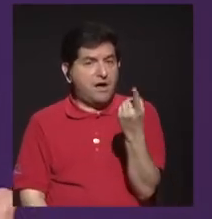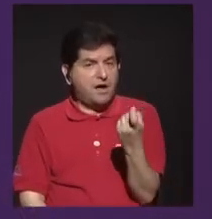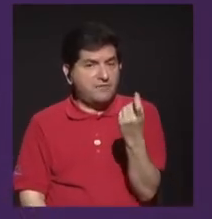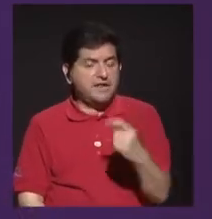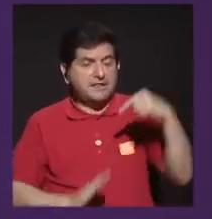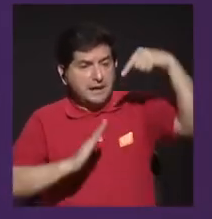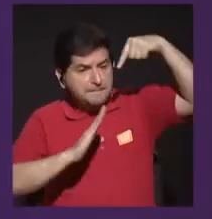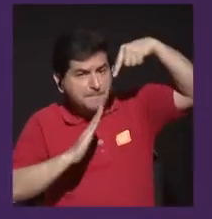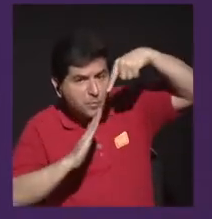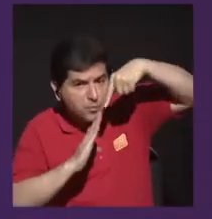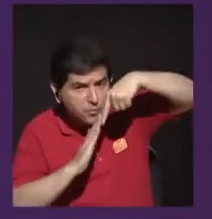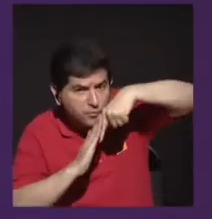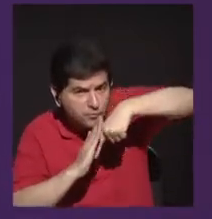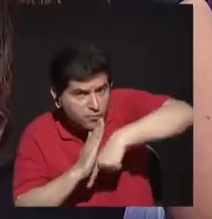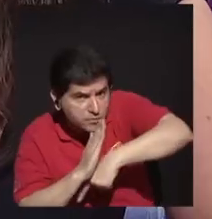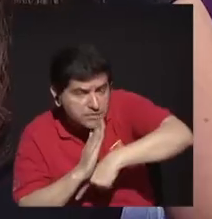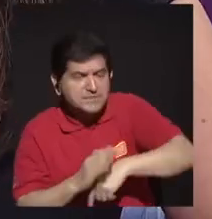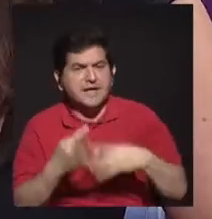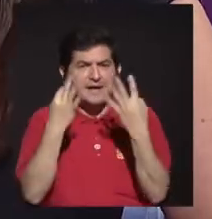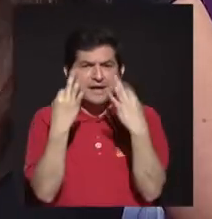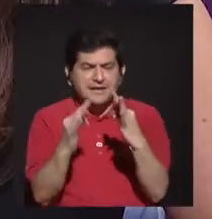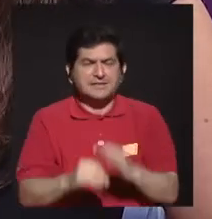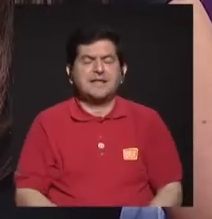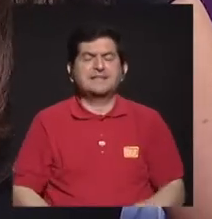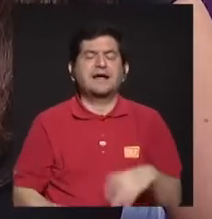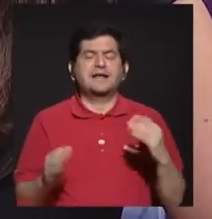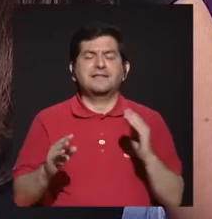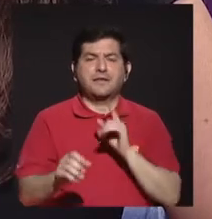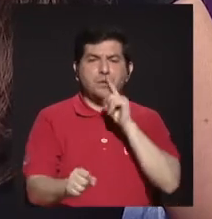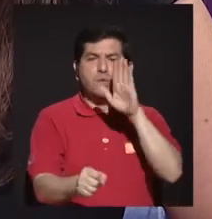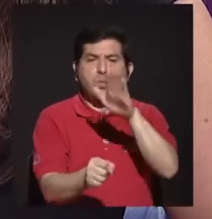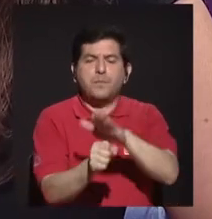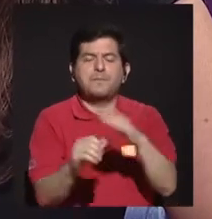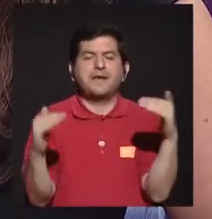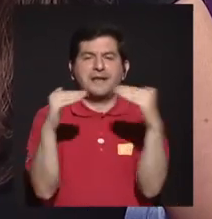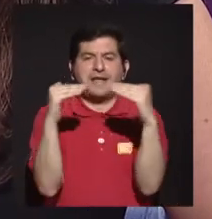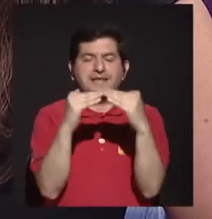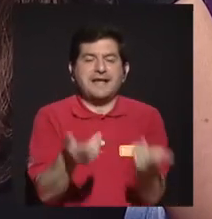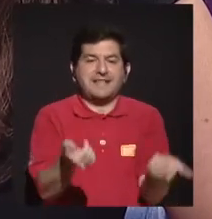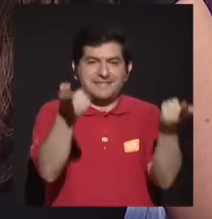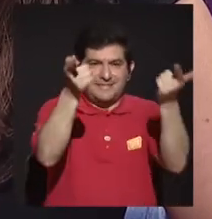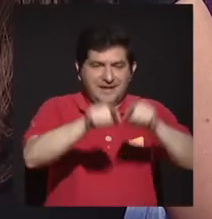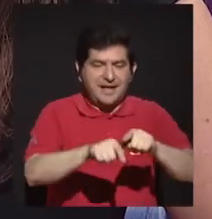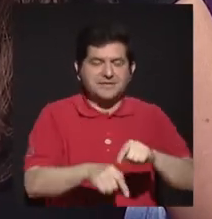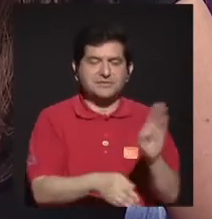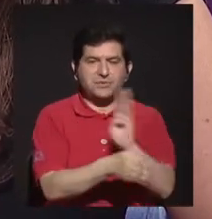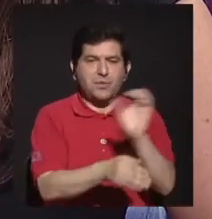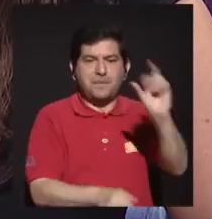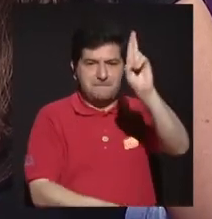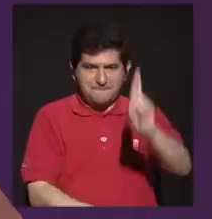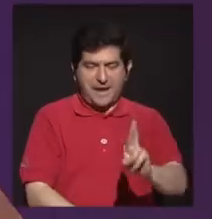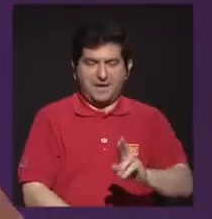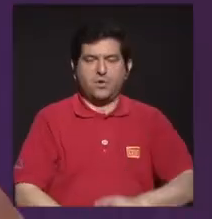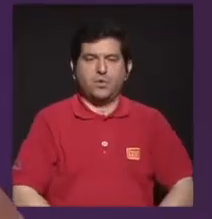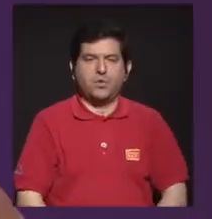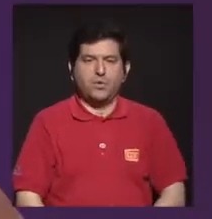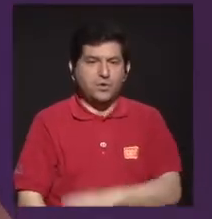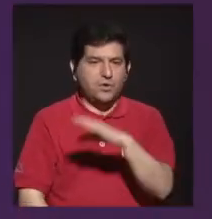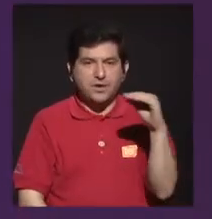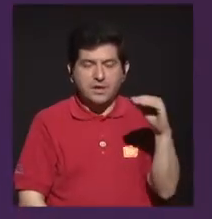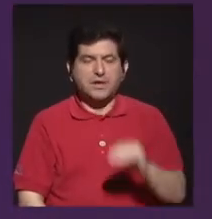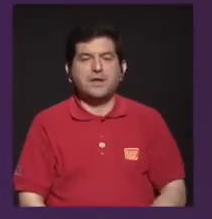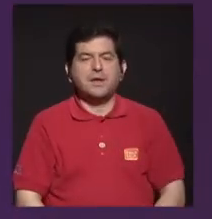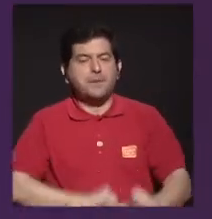de profundizar, ¿sí?, para poder llegar a la equidad, y podemos ver el caso del Banco de Costa Rica